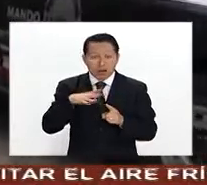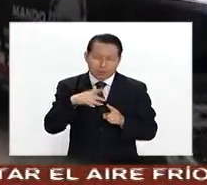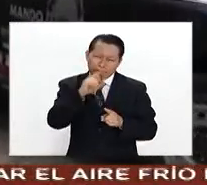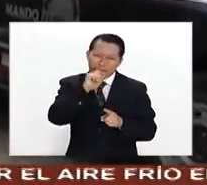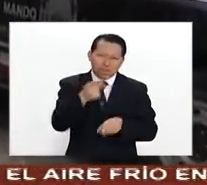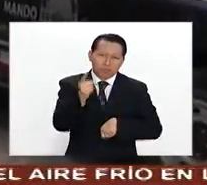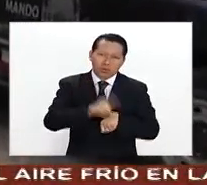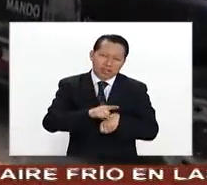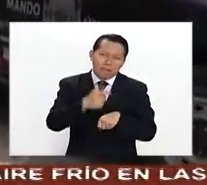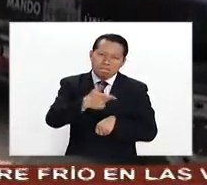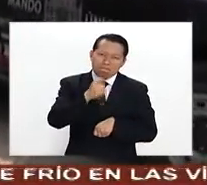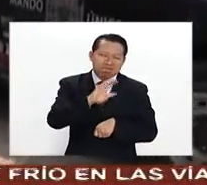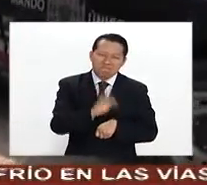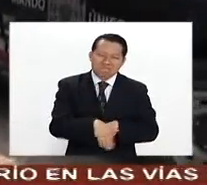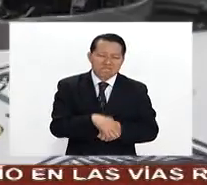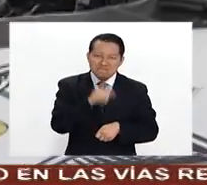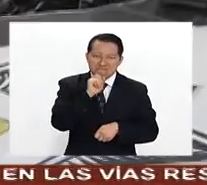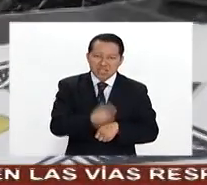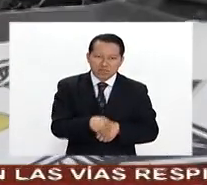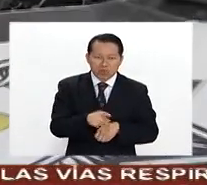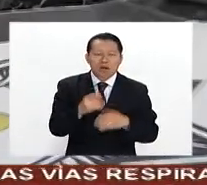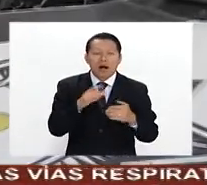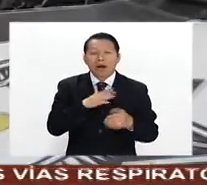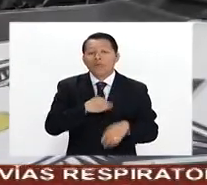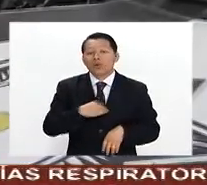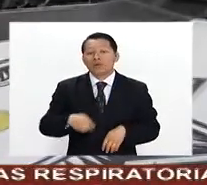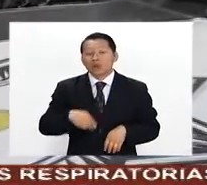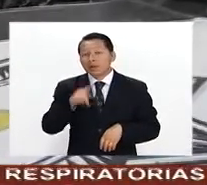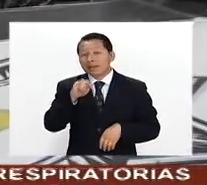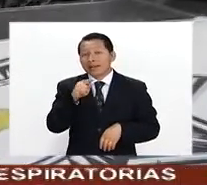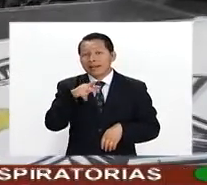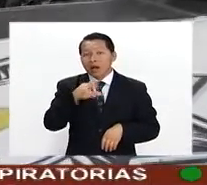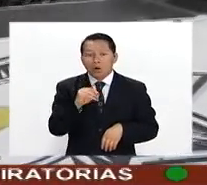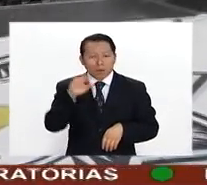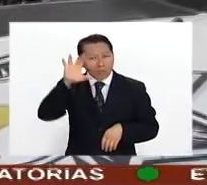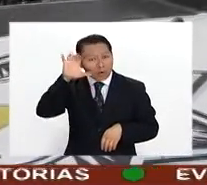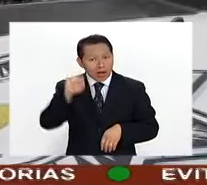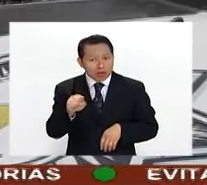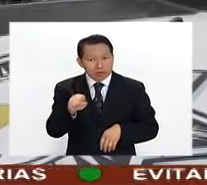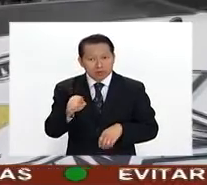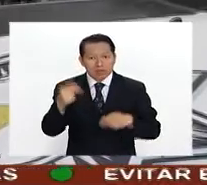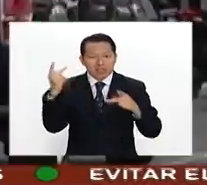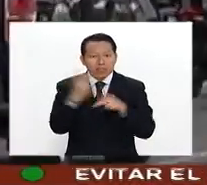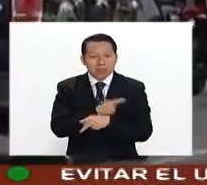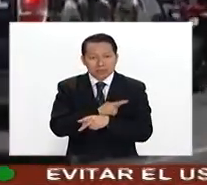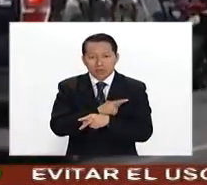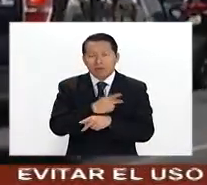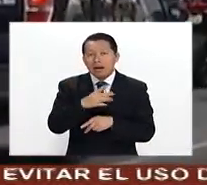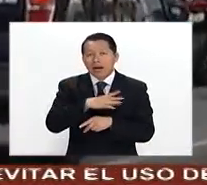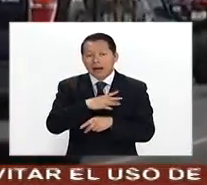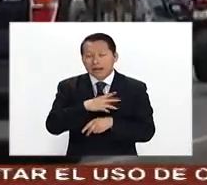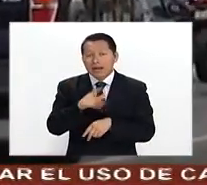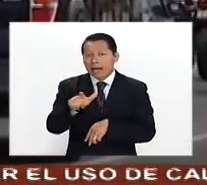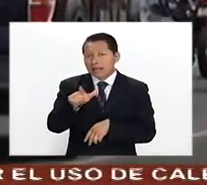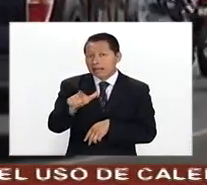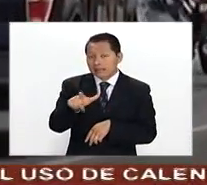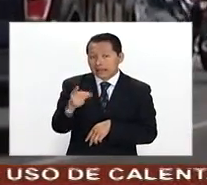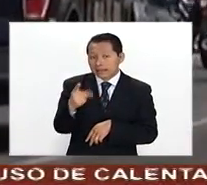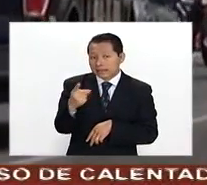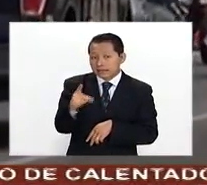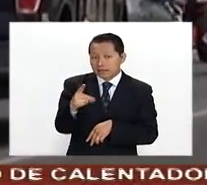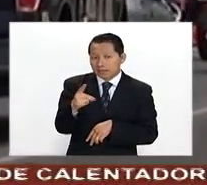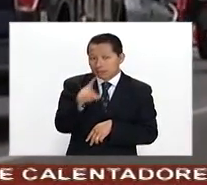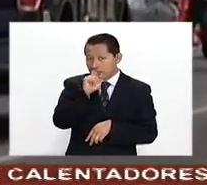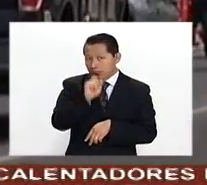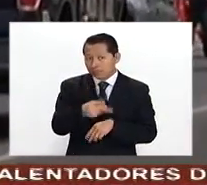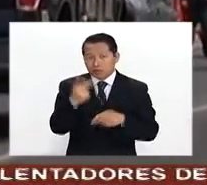mismo día de su plagio, en el municipio de Tlalquiltenango, Morelos. Los hechos se registraron el pasado 17 de diciembre y